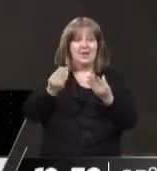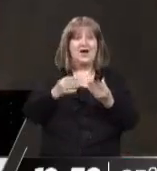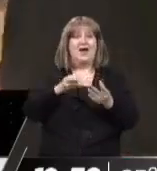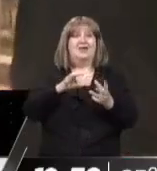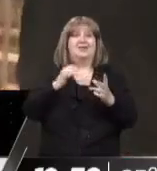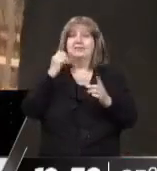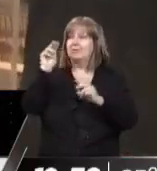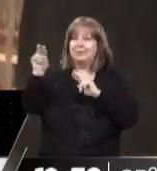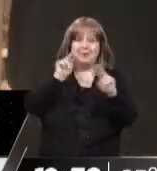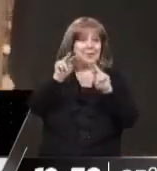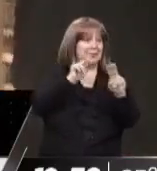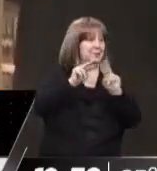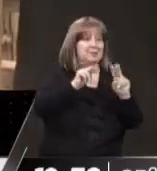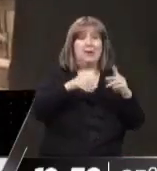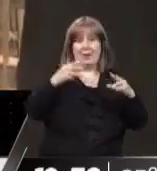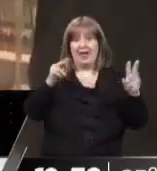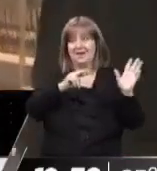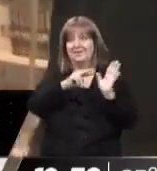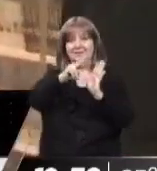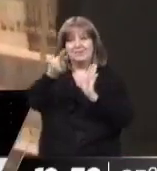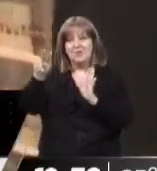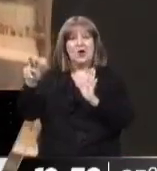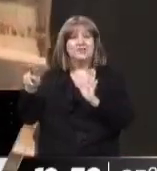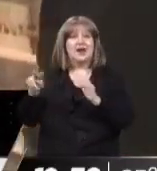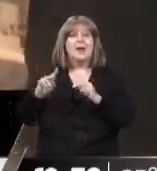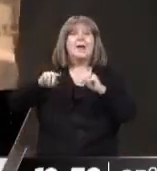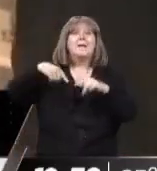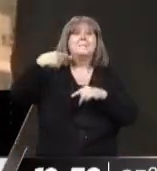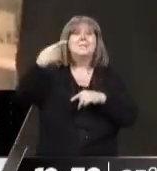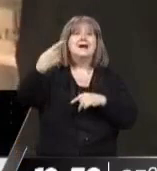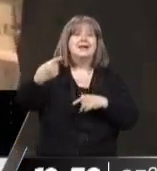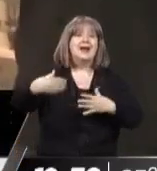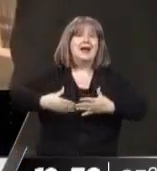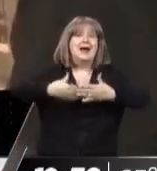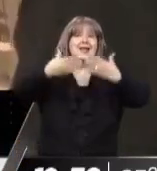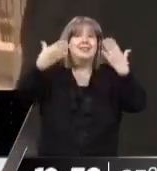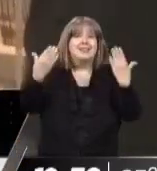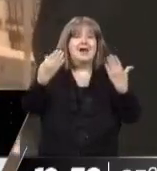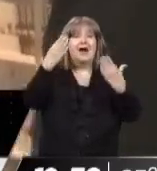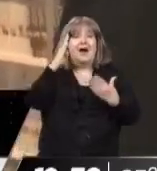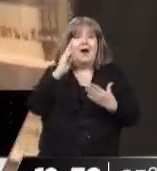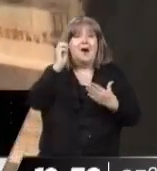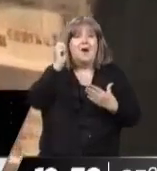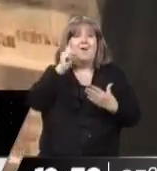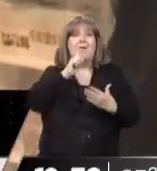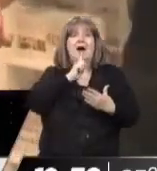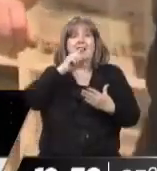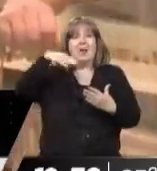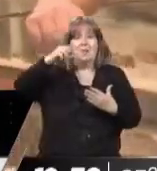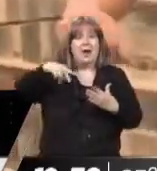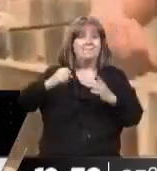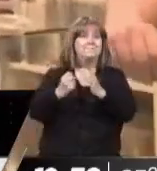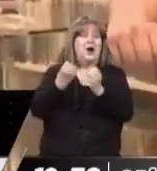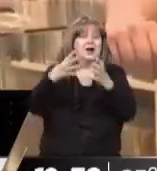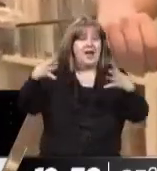y nos vas a ir llevando. Gisela, yo sé que es neófita como yo. Claro, mañana es el día de Batman porque hay aniversario de cuando se creó el primer